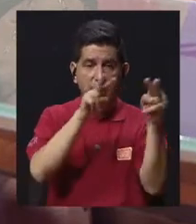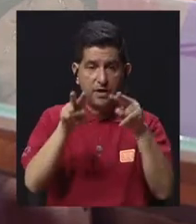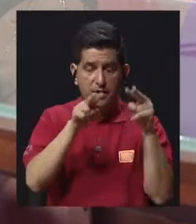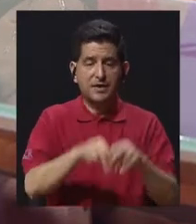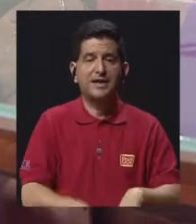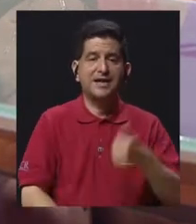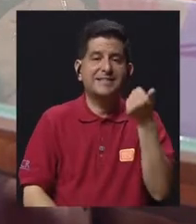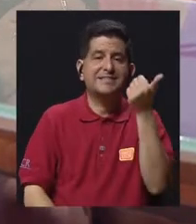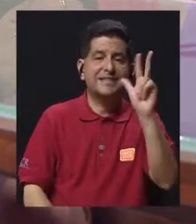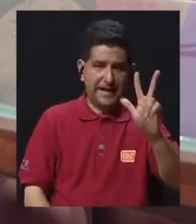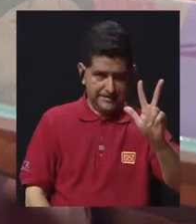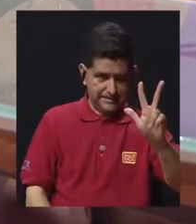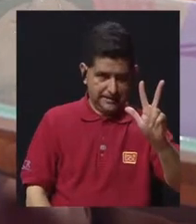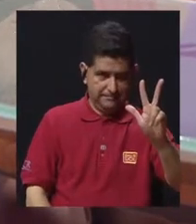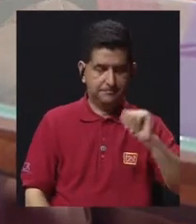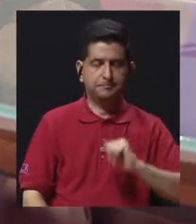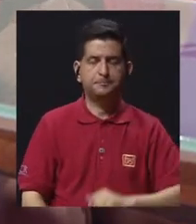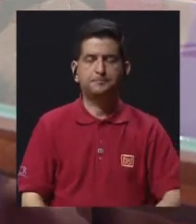observatorio somos 13.